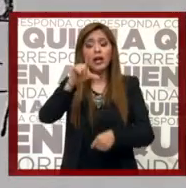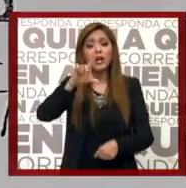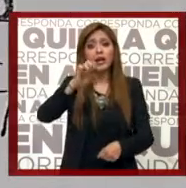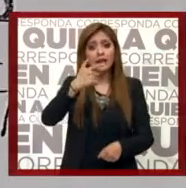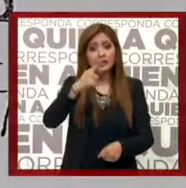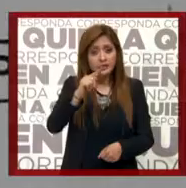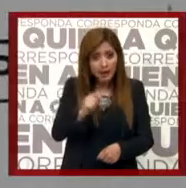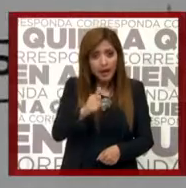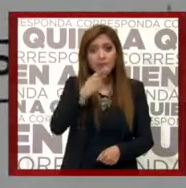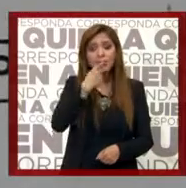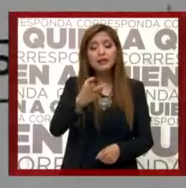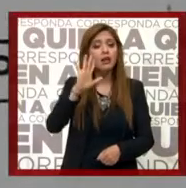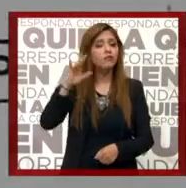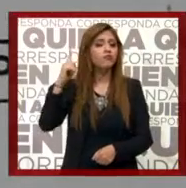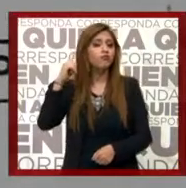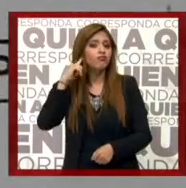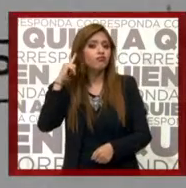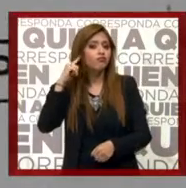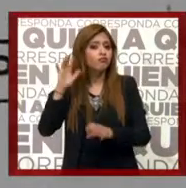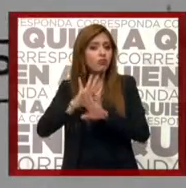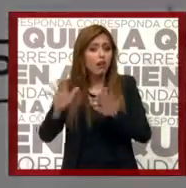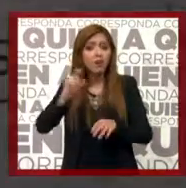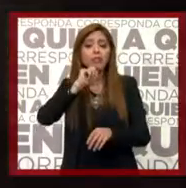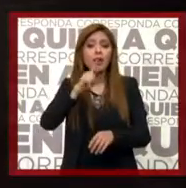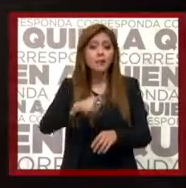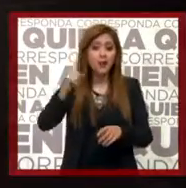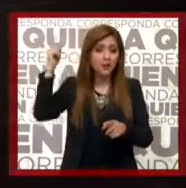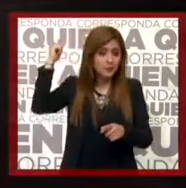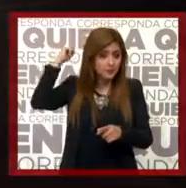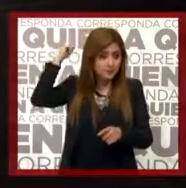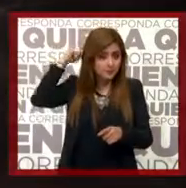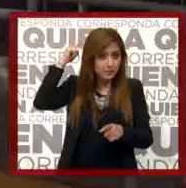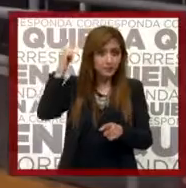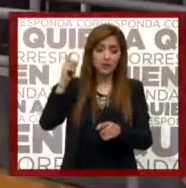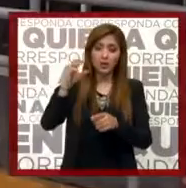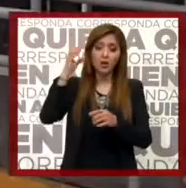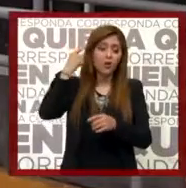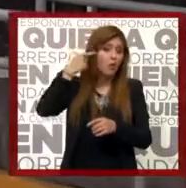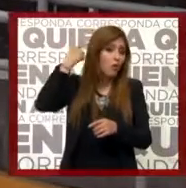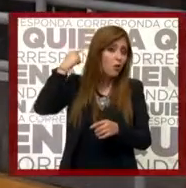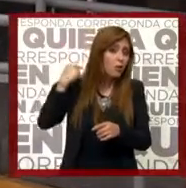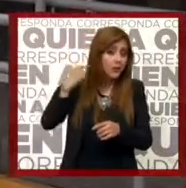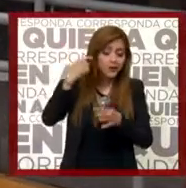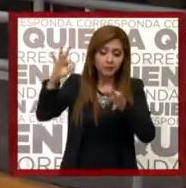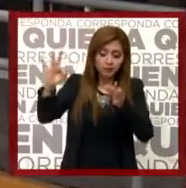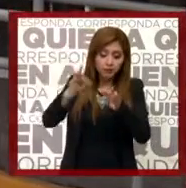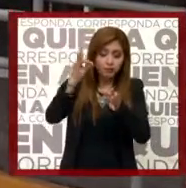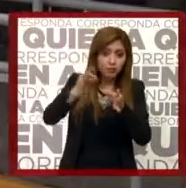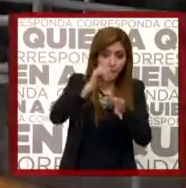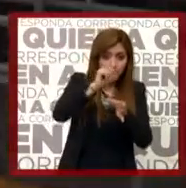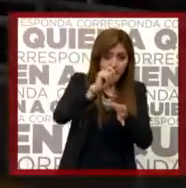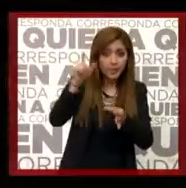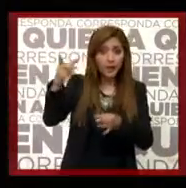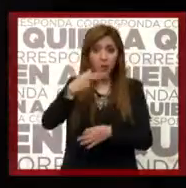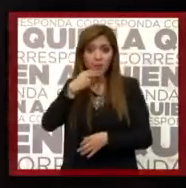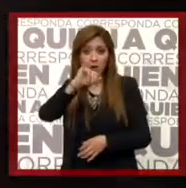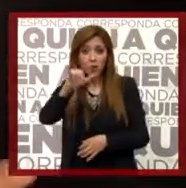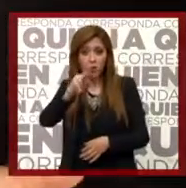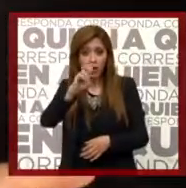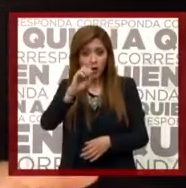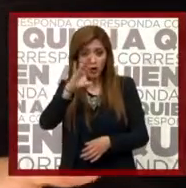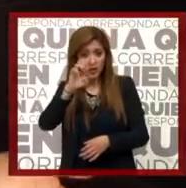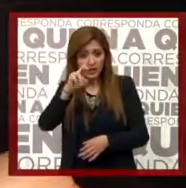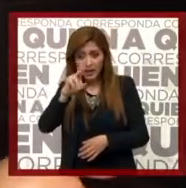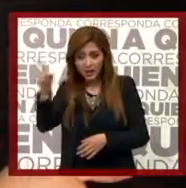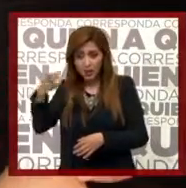de oído y aproximadamente 20 puntadas para reconstruirla. Y mientras atendían las lesiones de Julio César, lo tuvieron